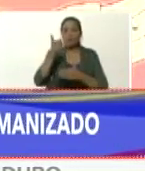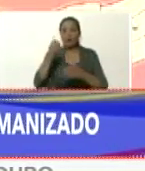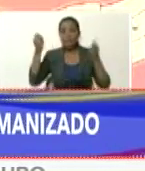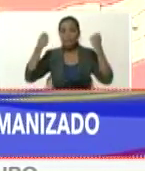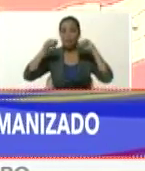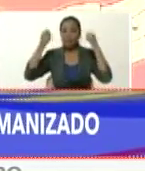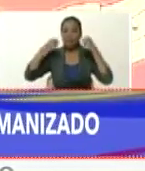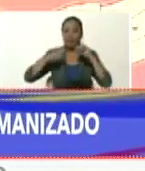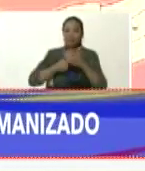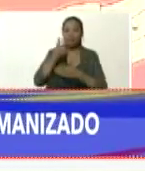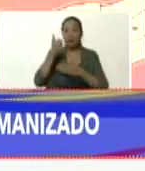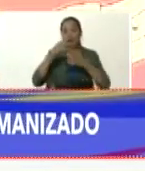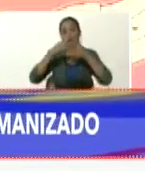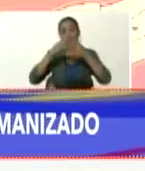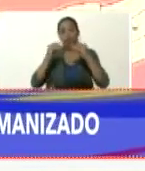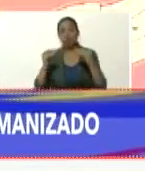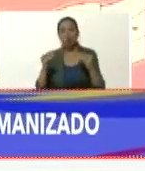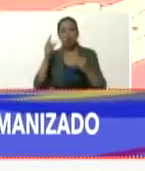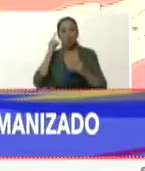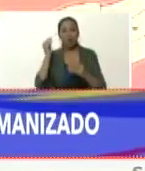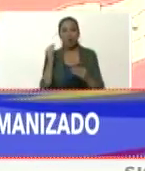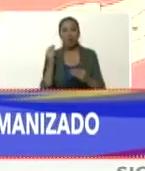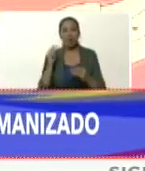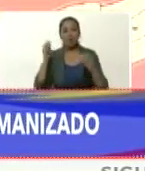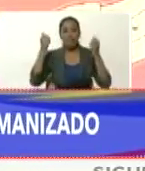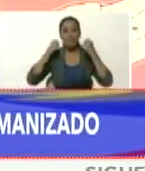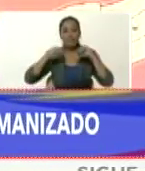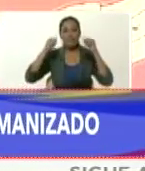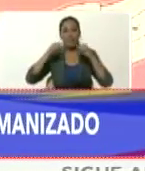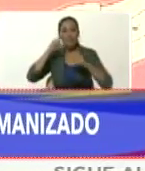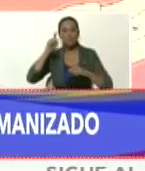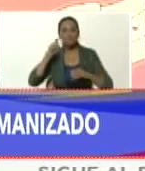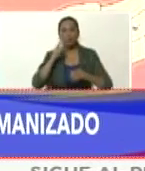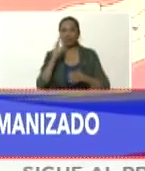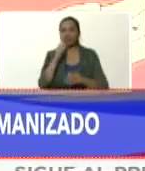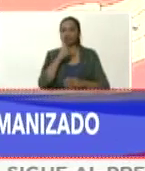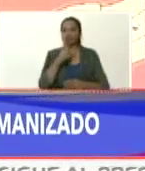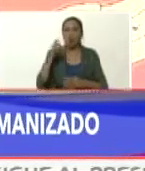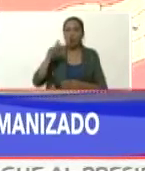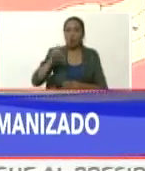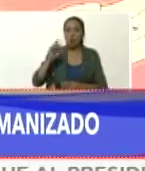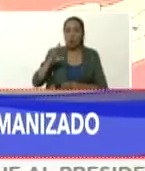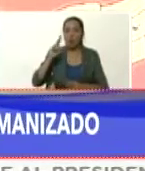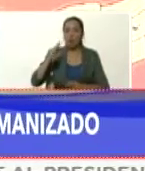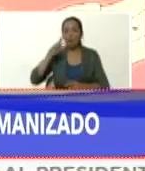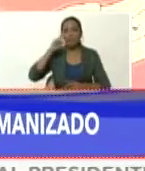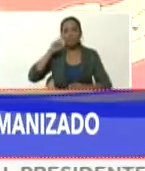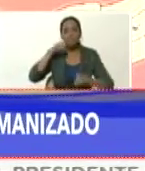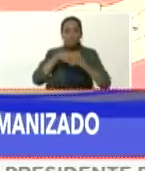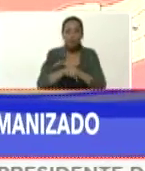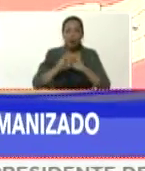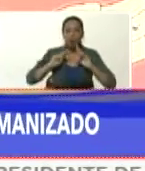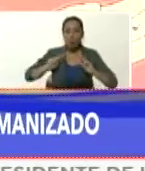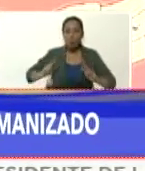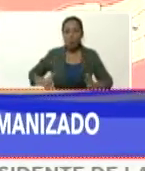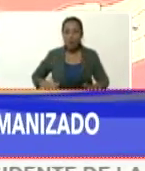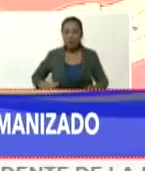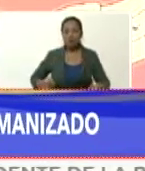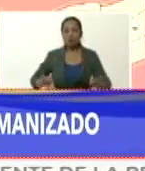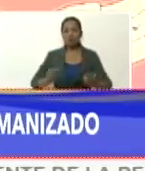entrenarlas a todas, en el parto sin dolor, en el parto humanizado, en el parto,